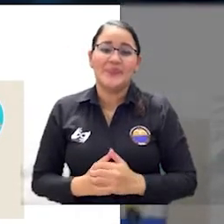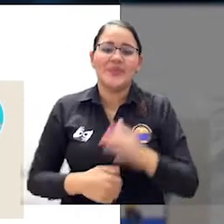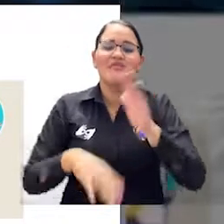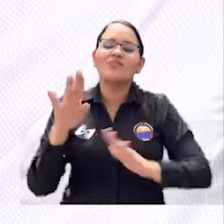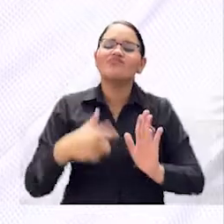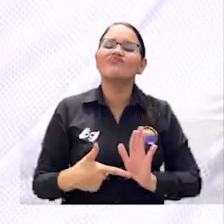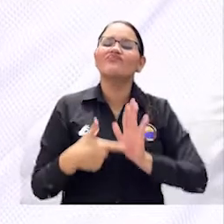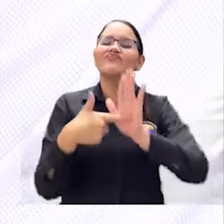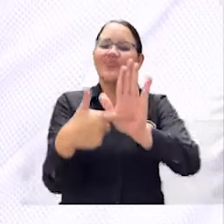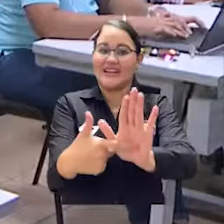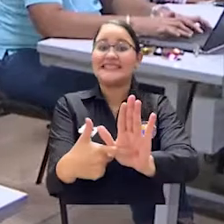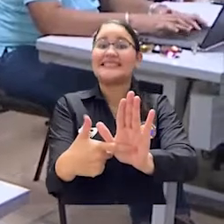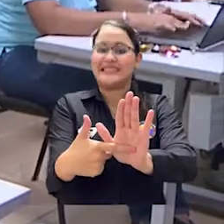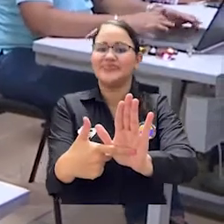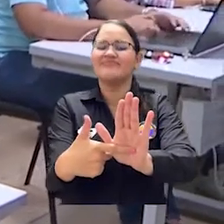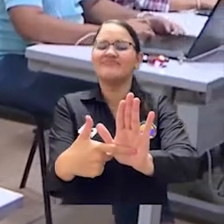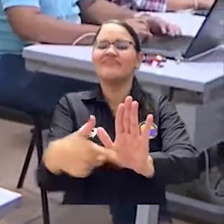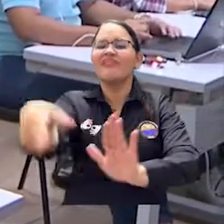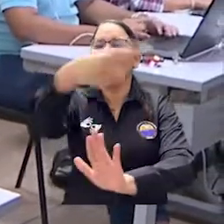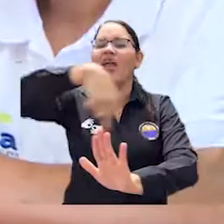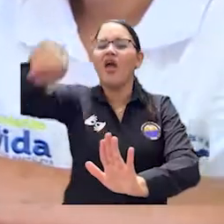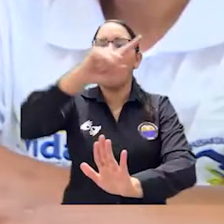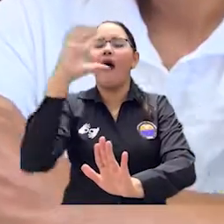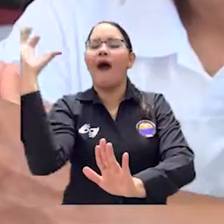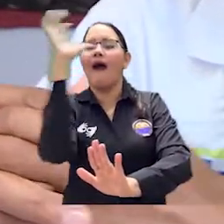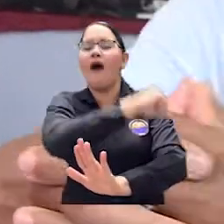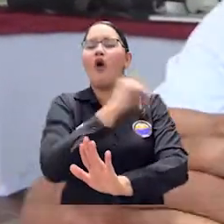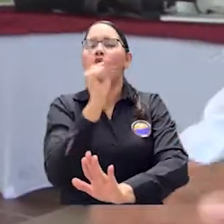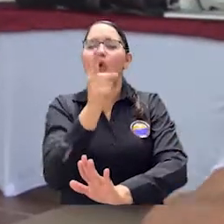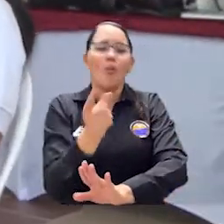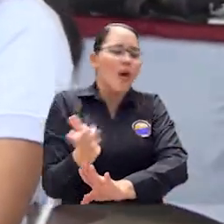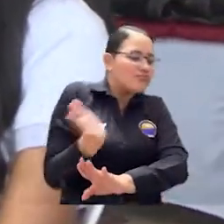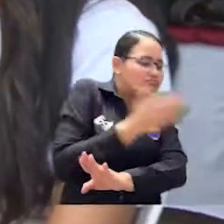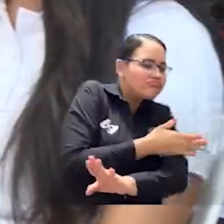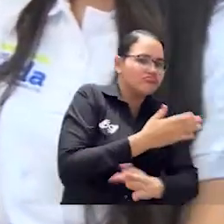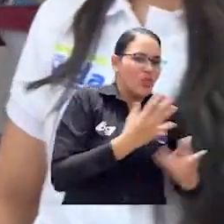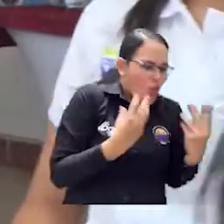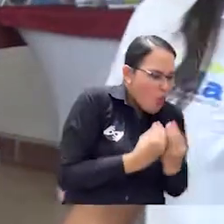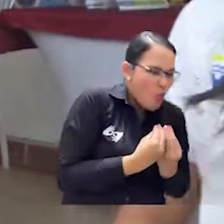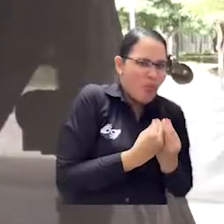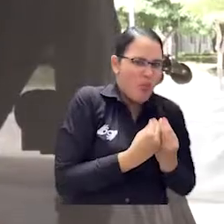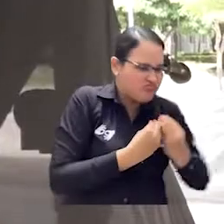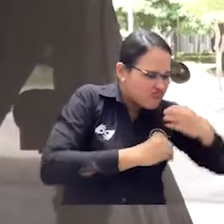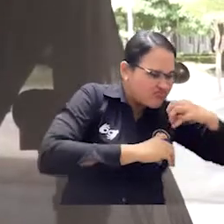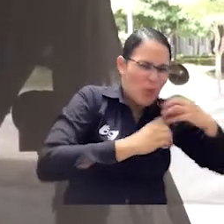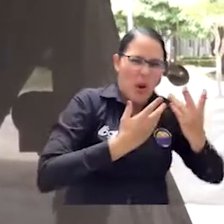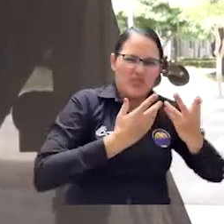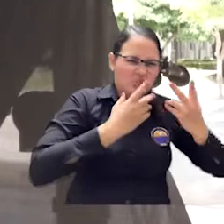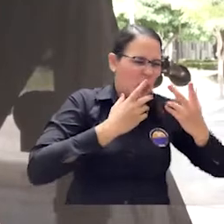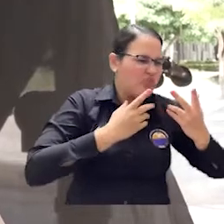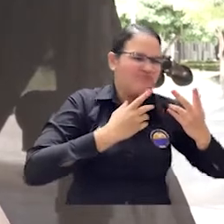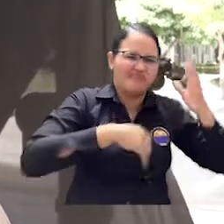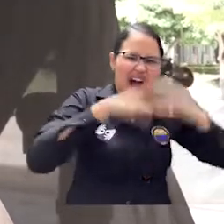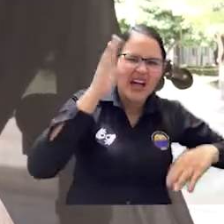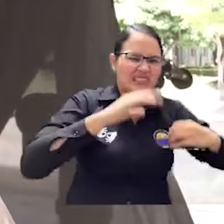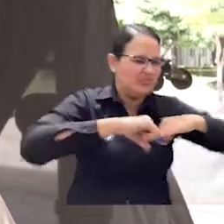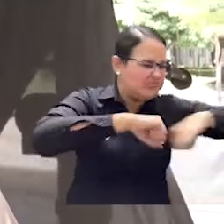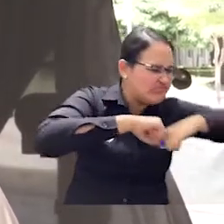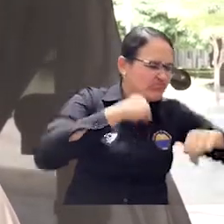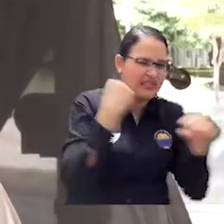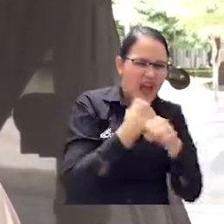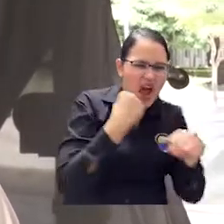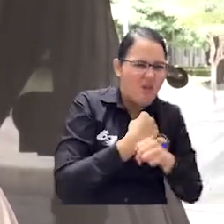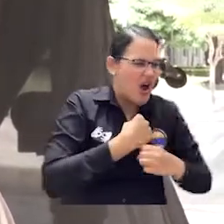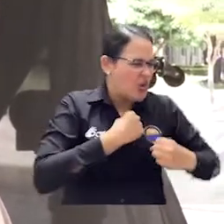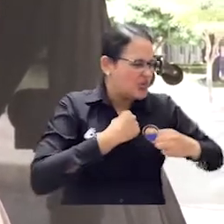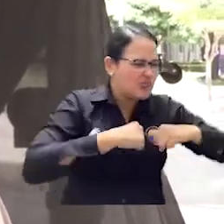Universidad del Magdalena. Es una muestra más de cómo a nivel interno nuestros programas encuentran una sinergia